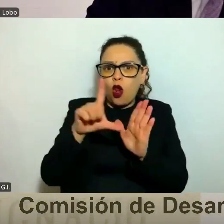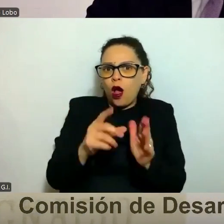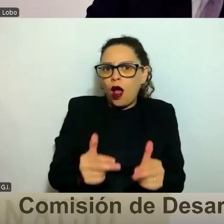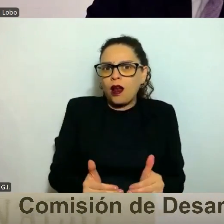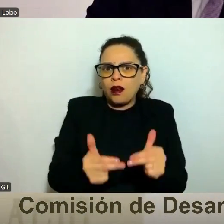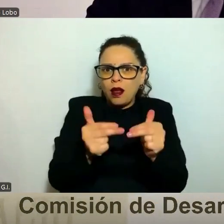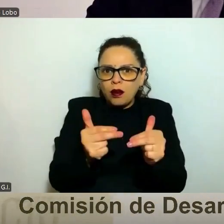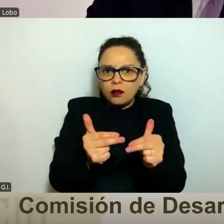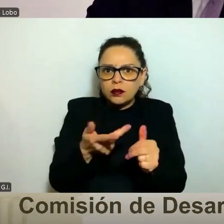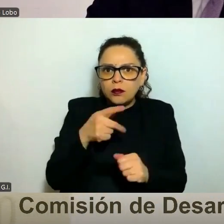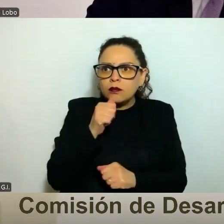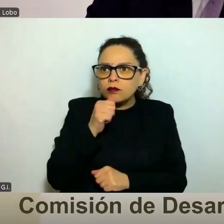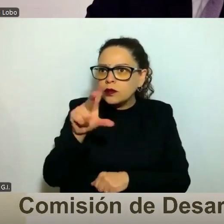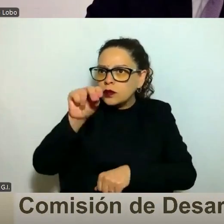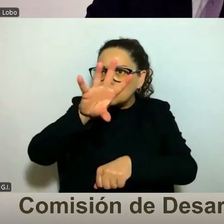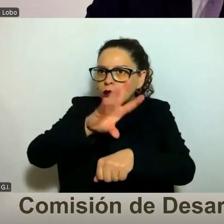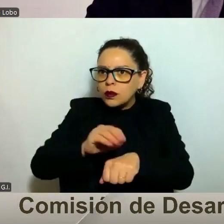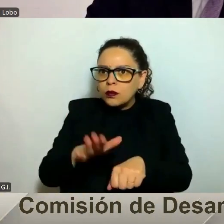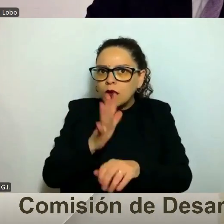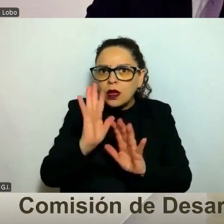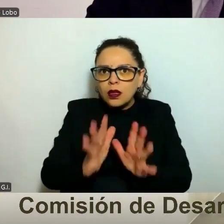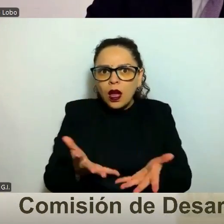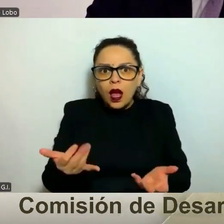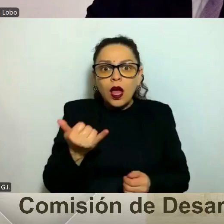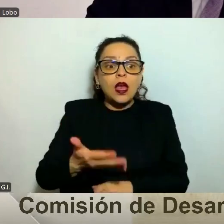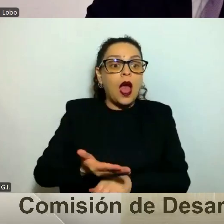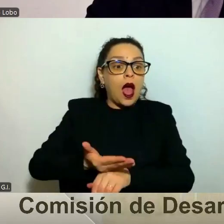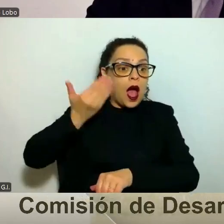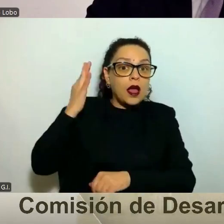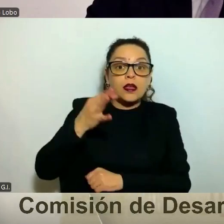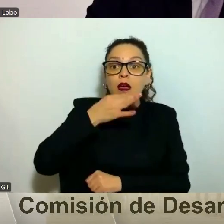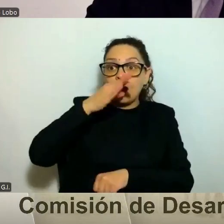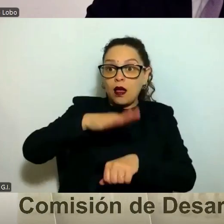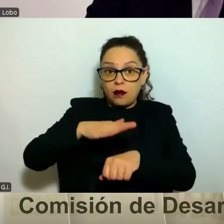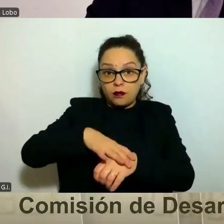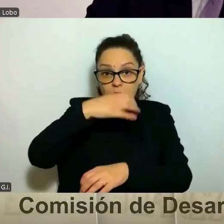Segundo, que no cuenta con antecedentes de aviso de terminación de obra.